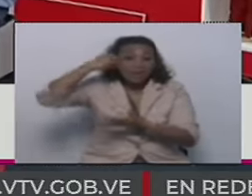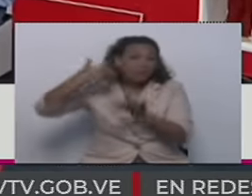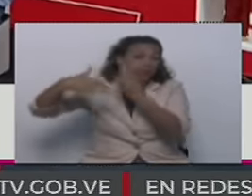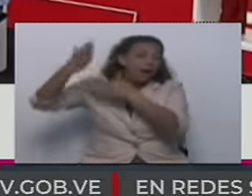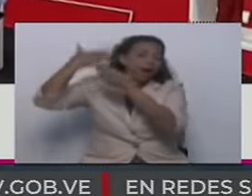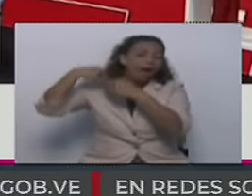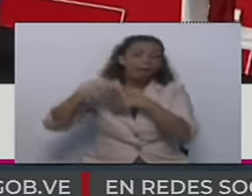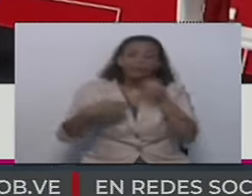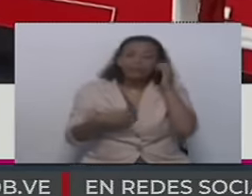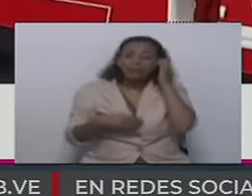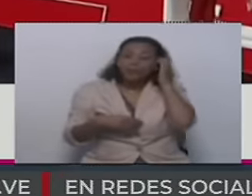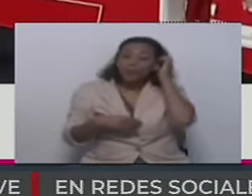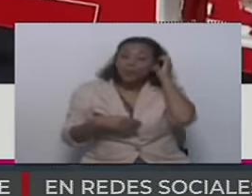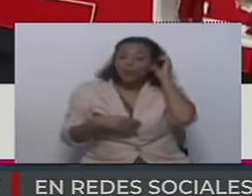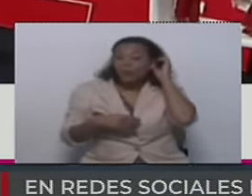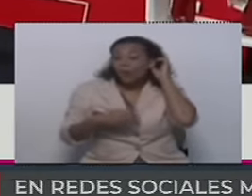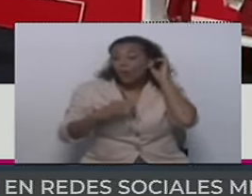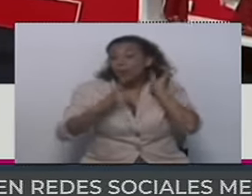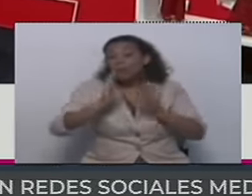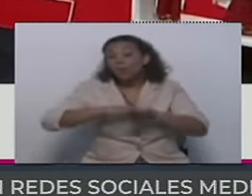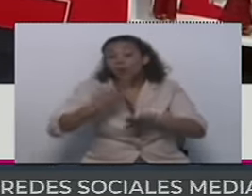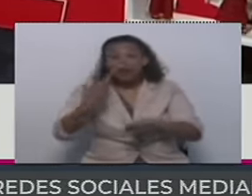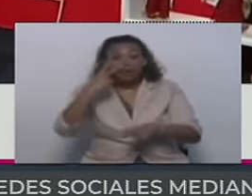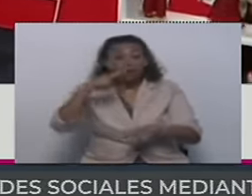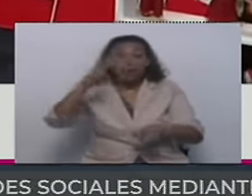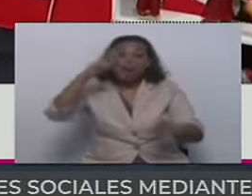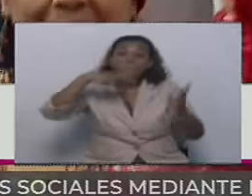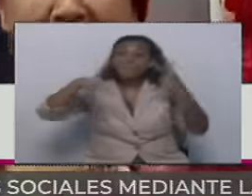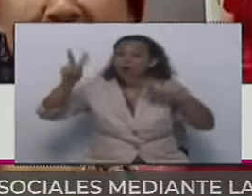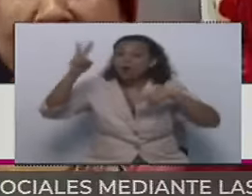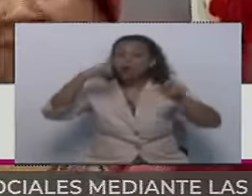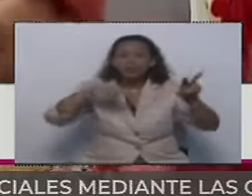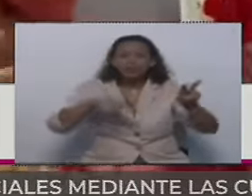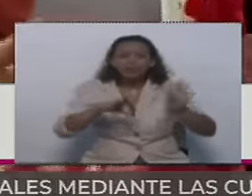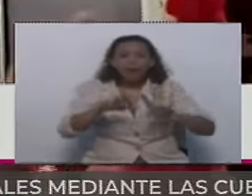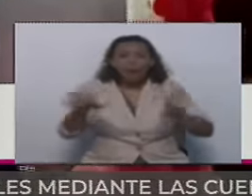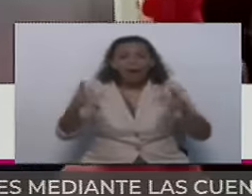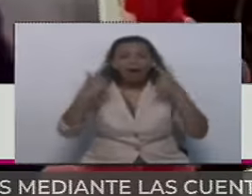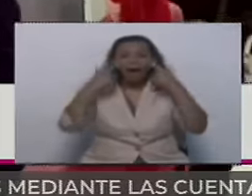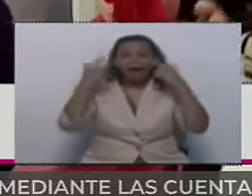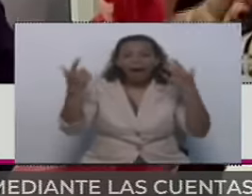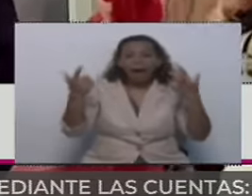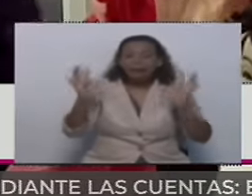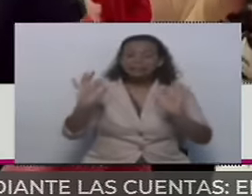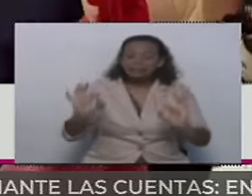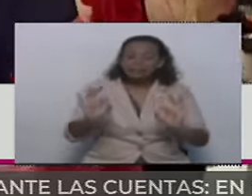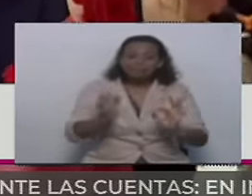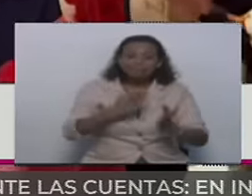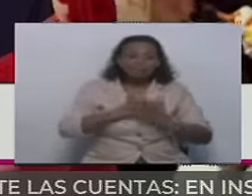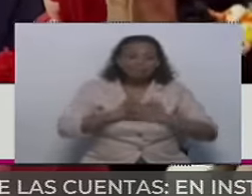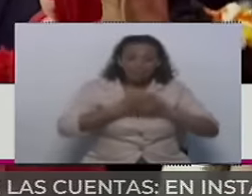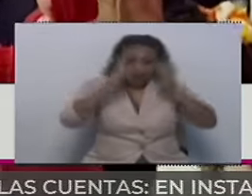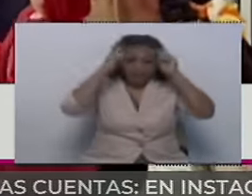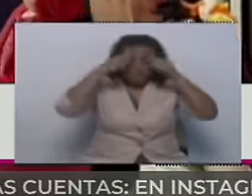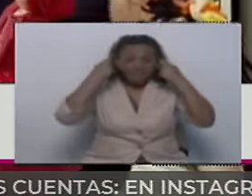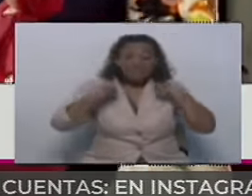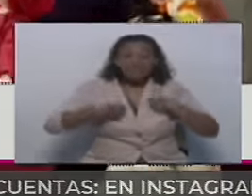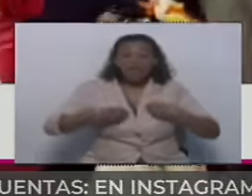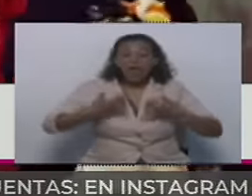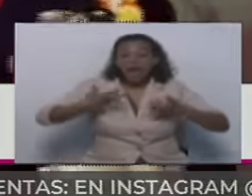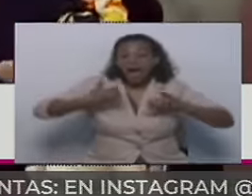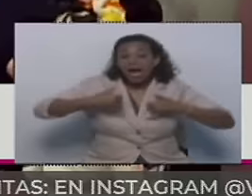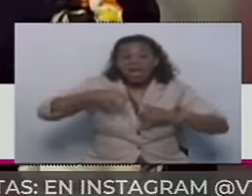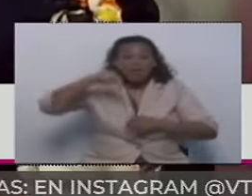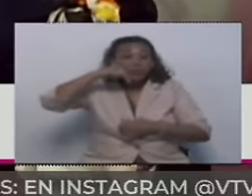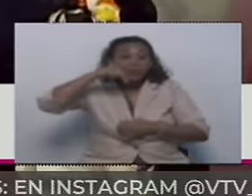qué? Cuéntame. Porque cuando ella la vio en la exposición, comentó que el indiecito que está vestido era su nieto. Y